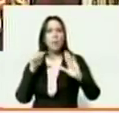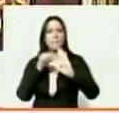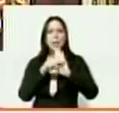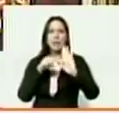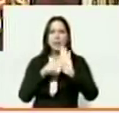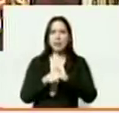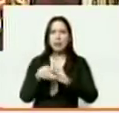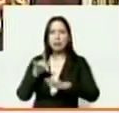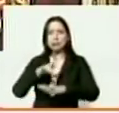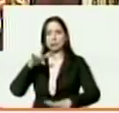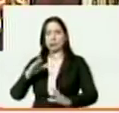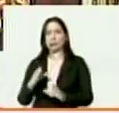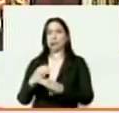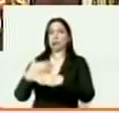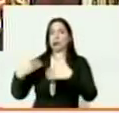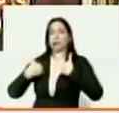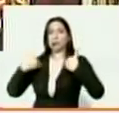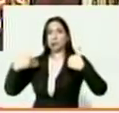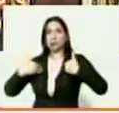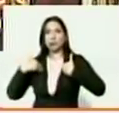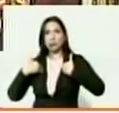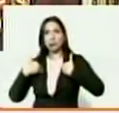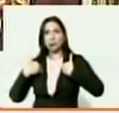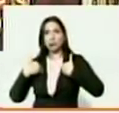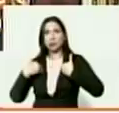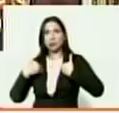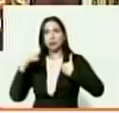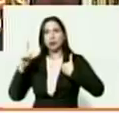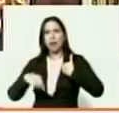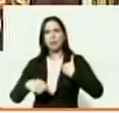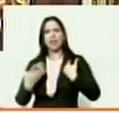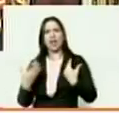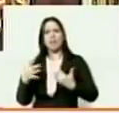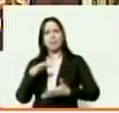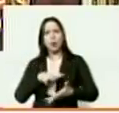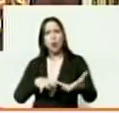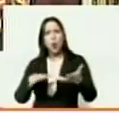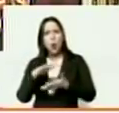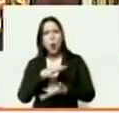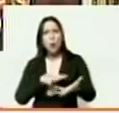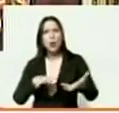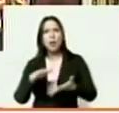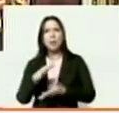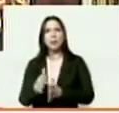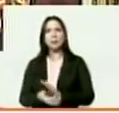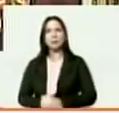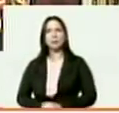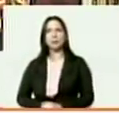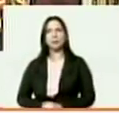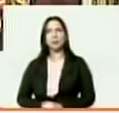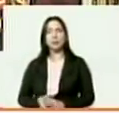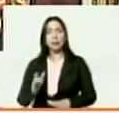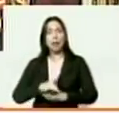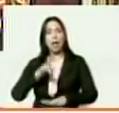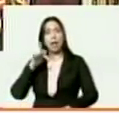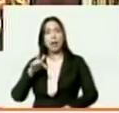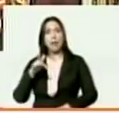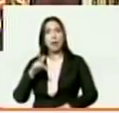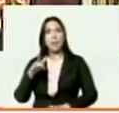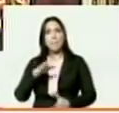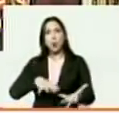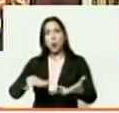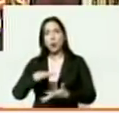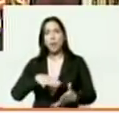coercitivas, sus efectos directos y colaterales, y los graves crímenes que se han cometido